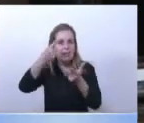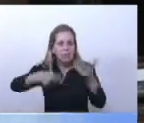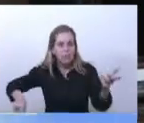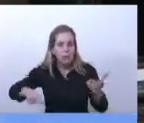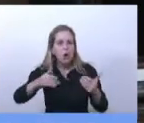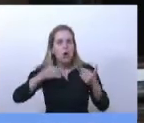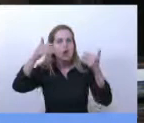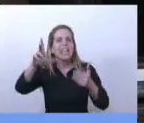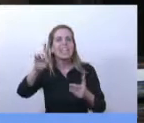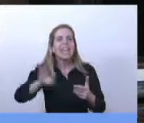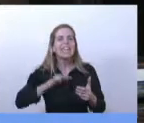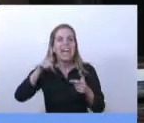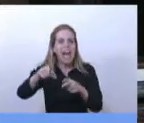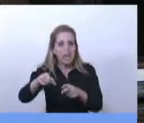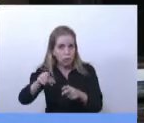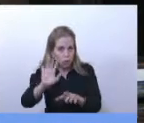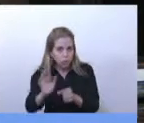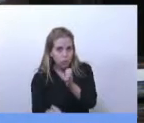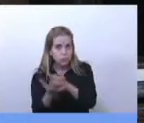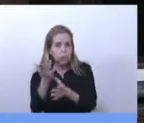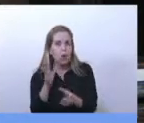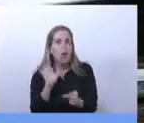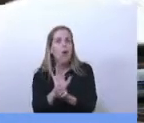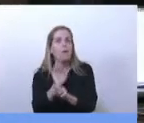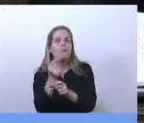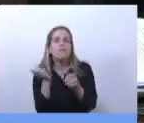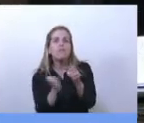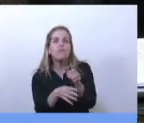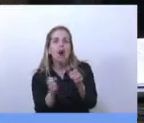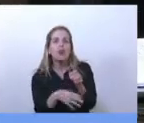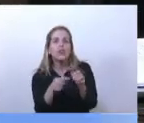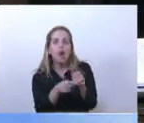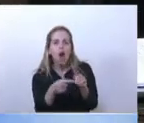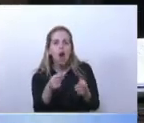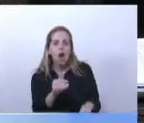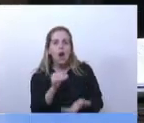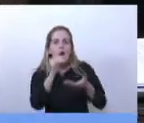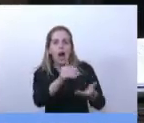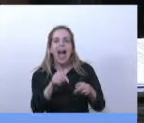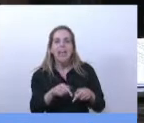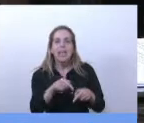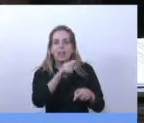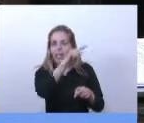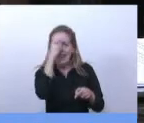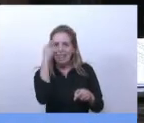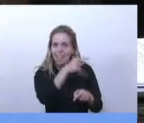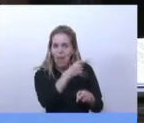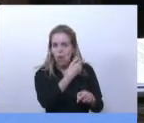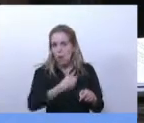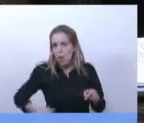como dijo el senador un fondo de apoyo económico reintegrable en donde el estado tiene como